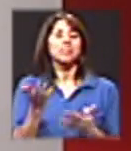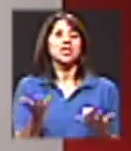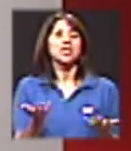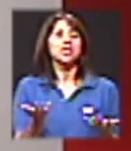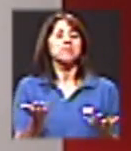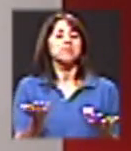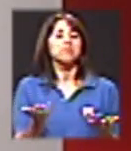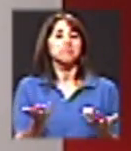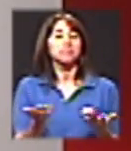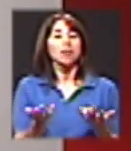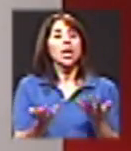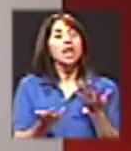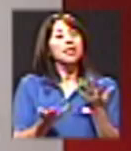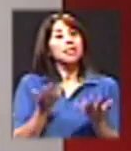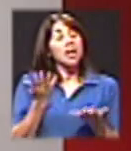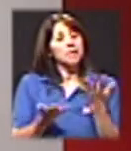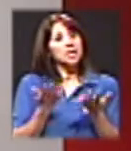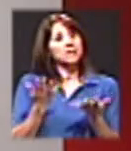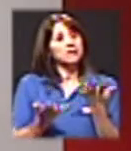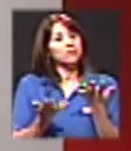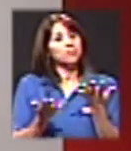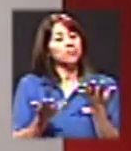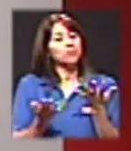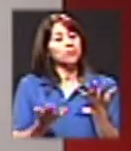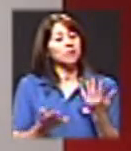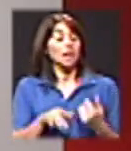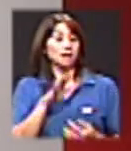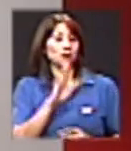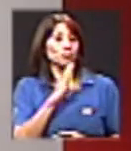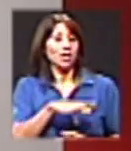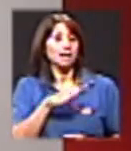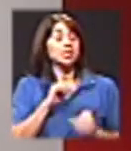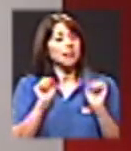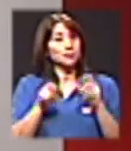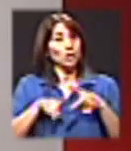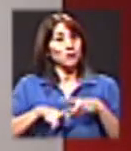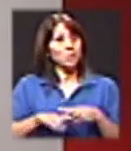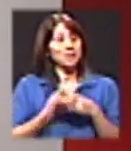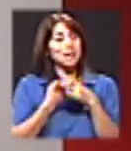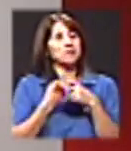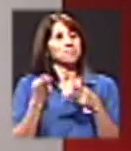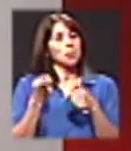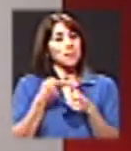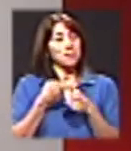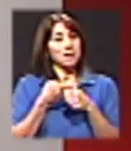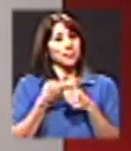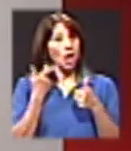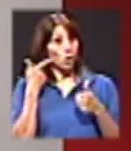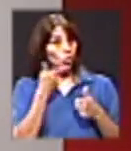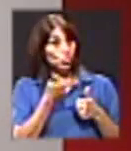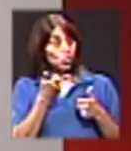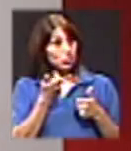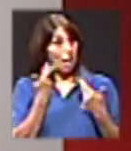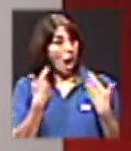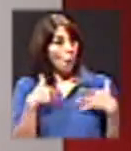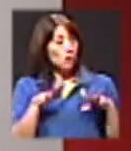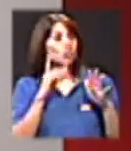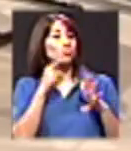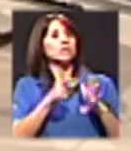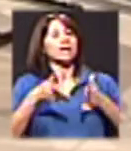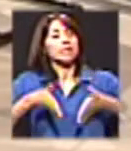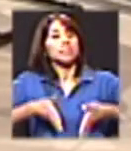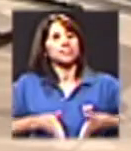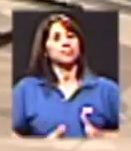el primero de esas características podríamos empezar. Aunque usted nació en San José,